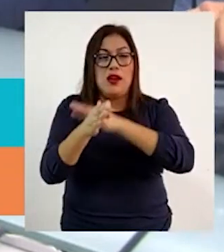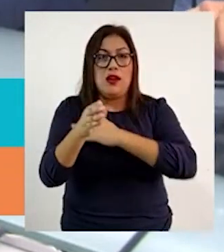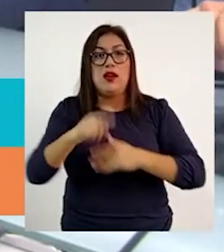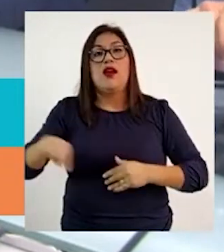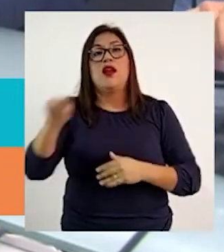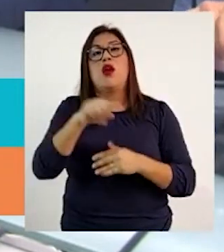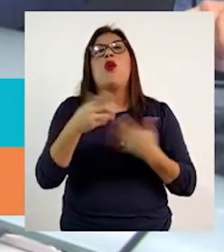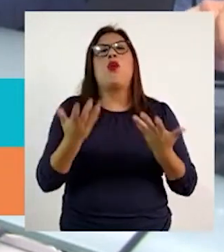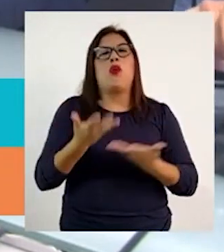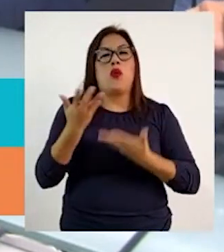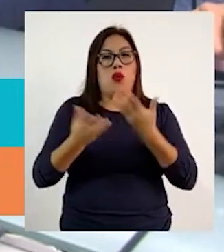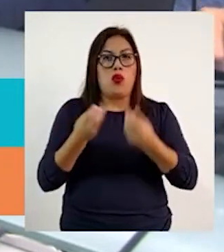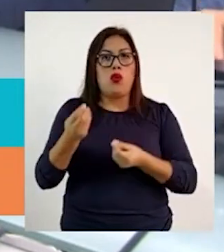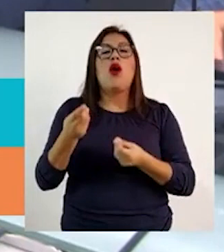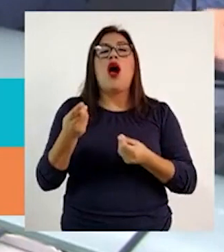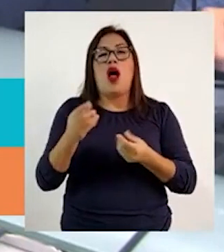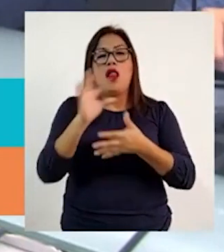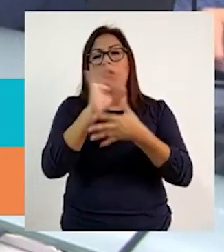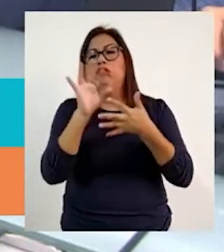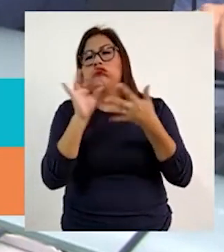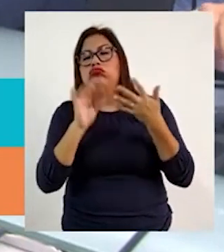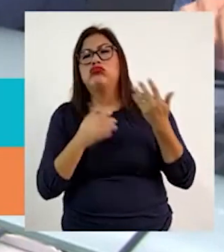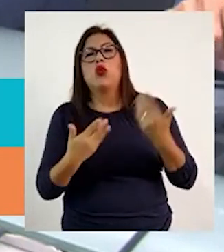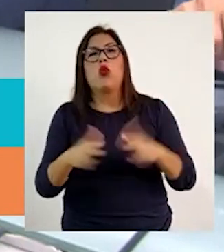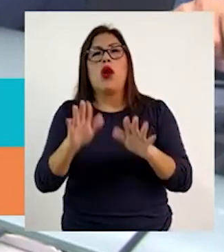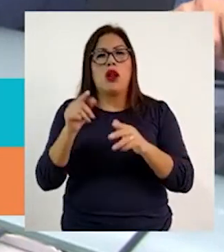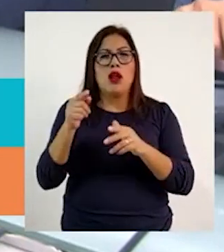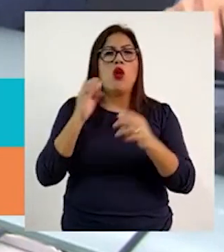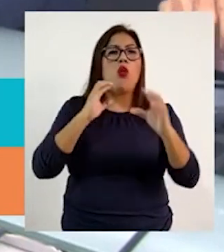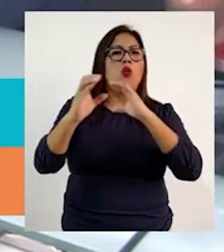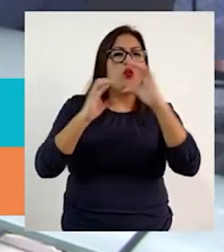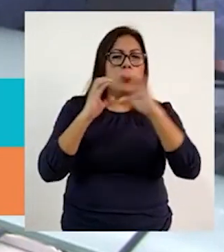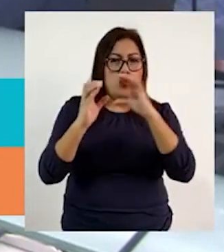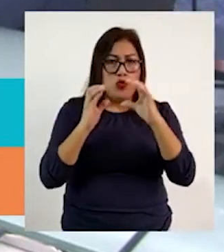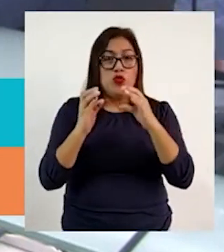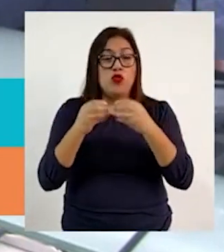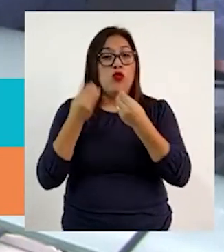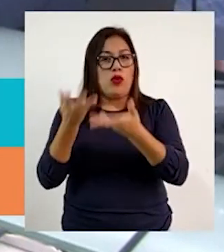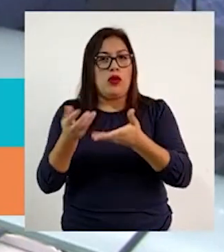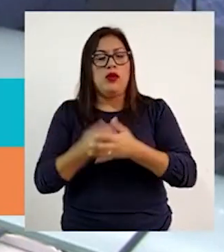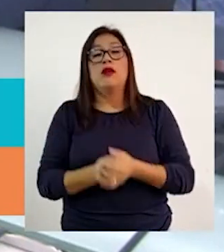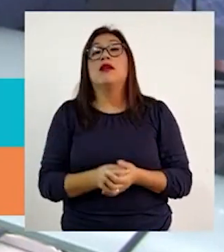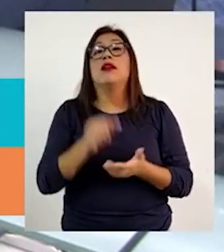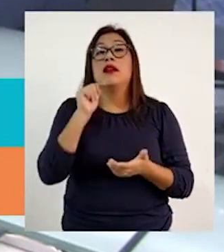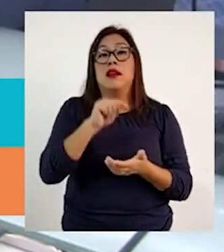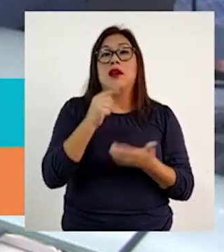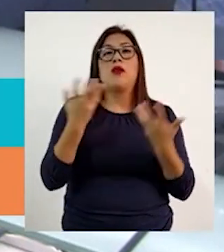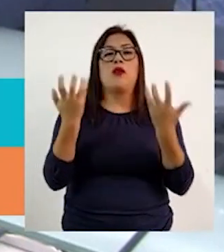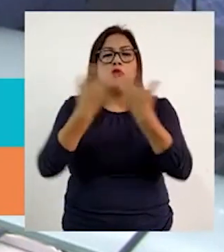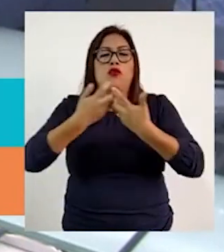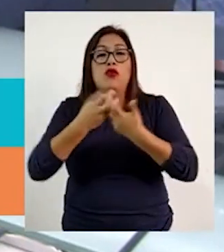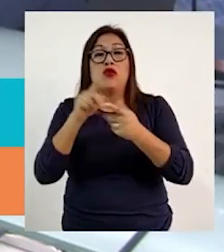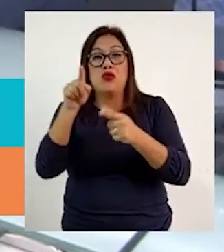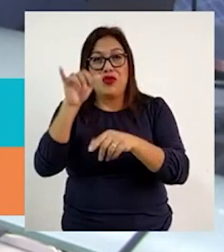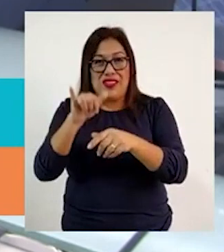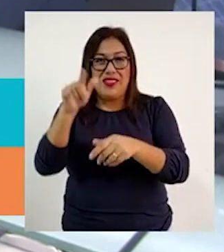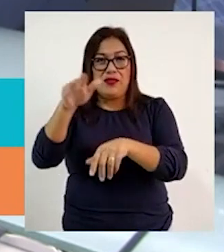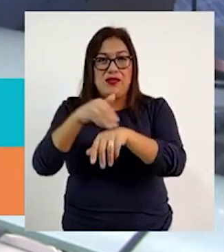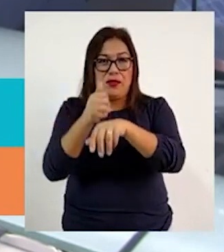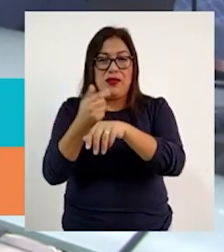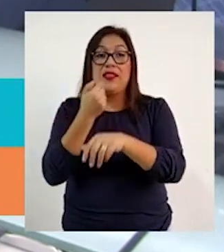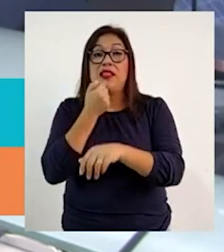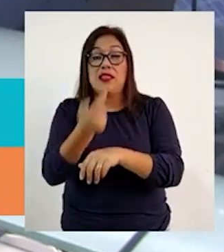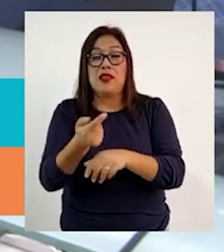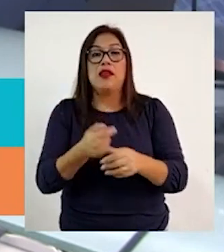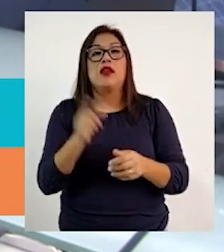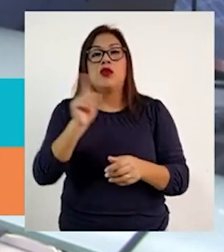través de medios alternativos de comunicación. Y esto va en concordancia a lo que tú estableces, Enrique, que ya no